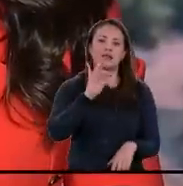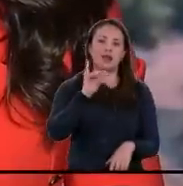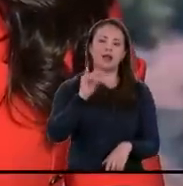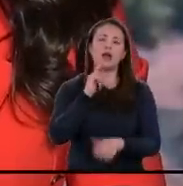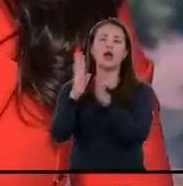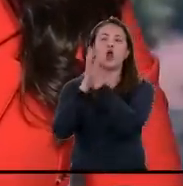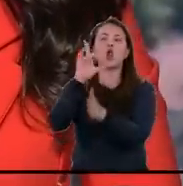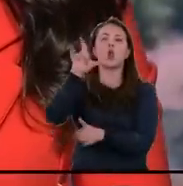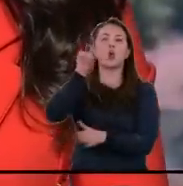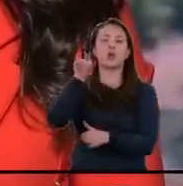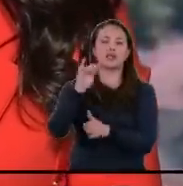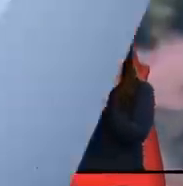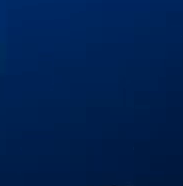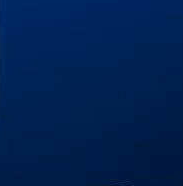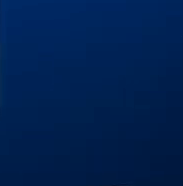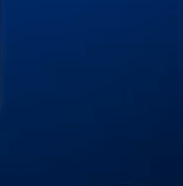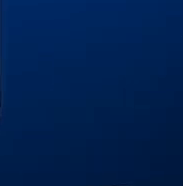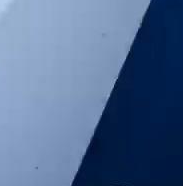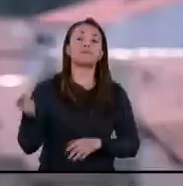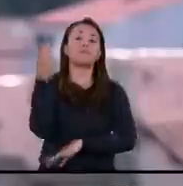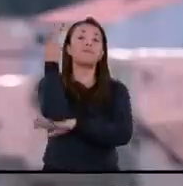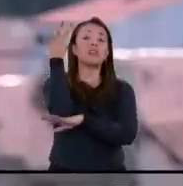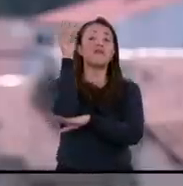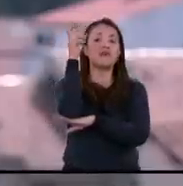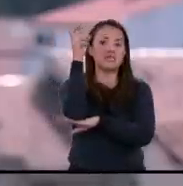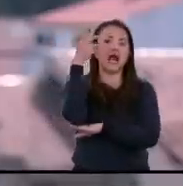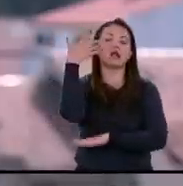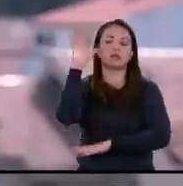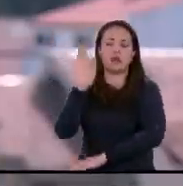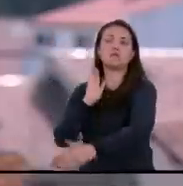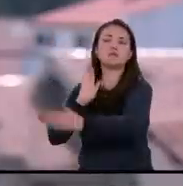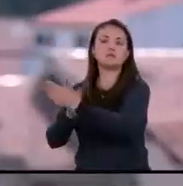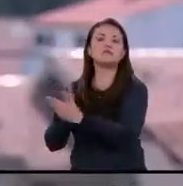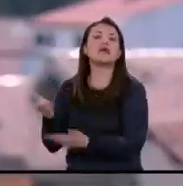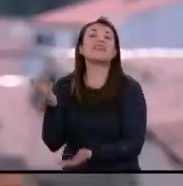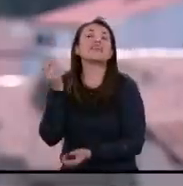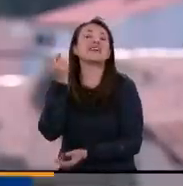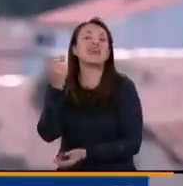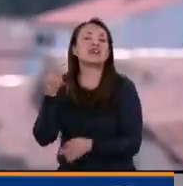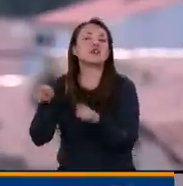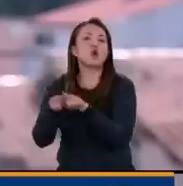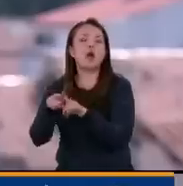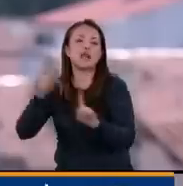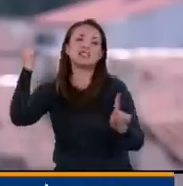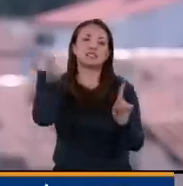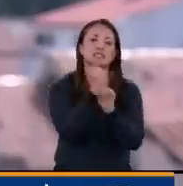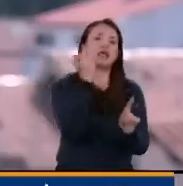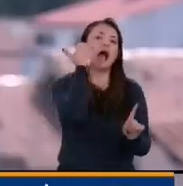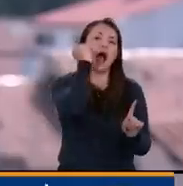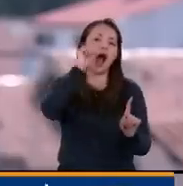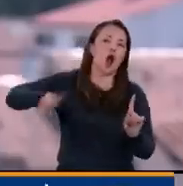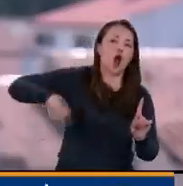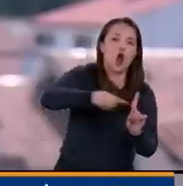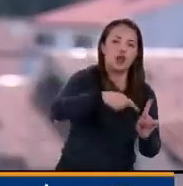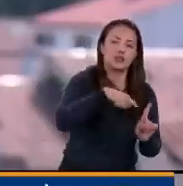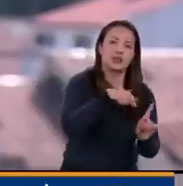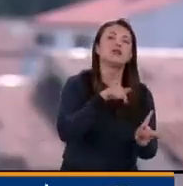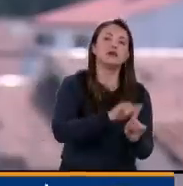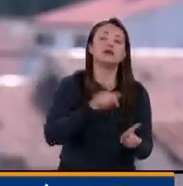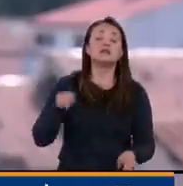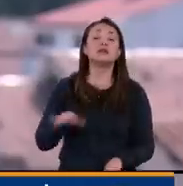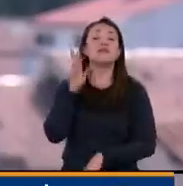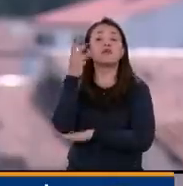amplía. Alejandra, la fiscalía le imputó el delito de tentativa de feminicidio. Según este